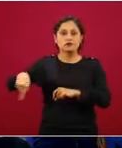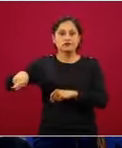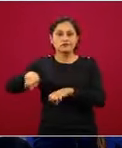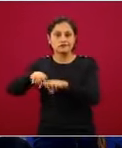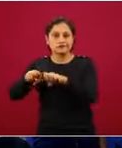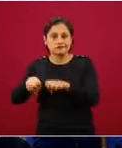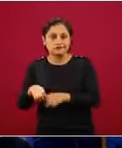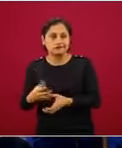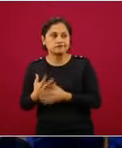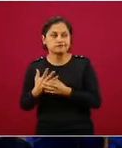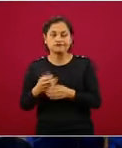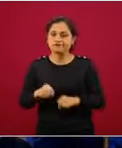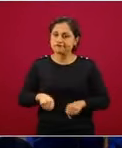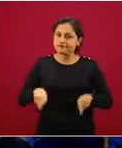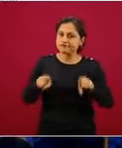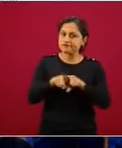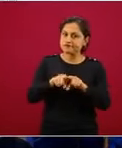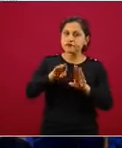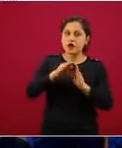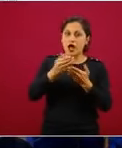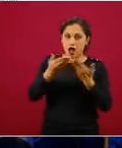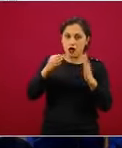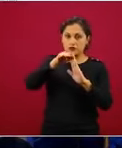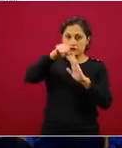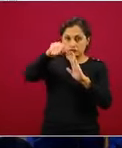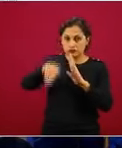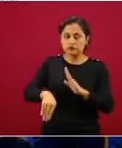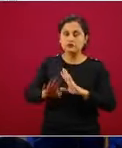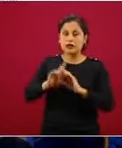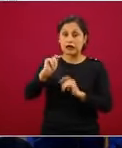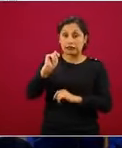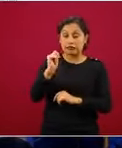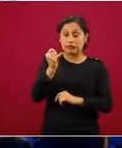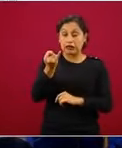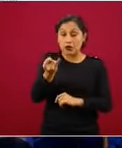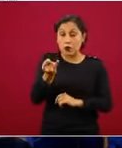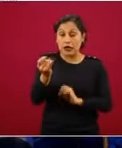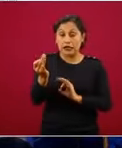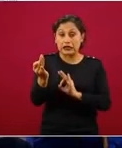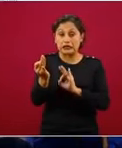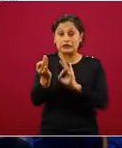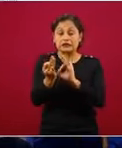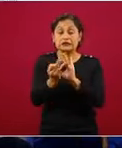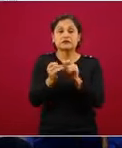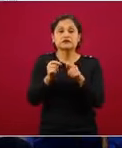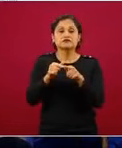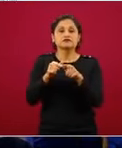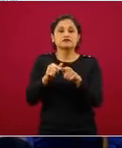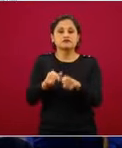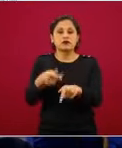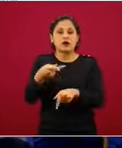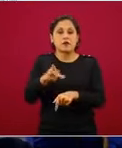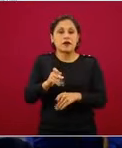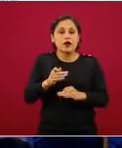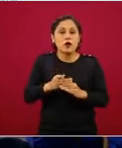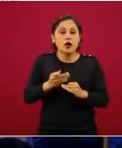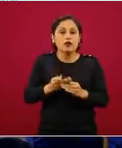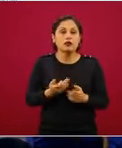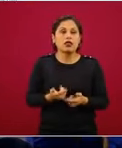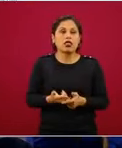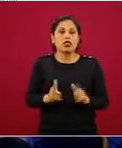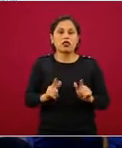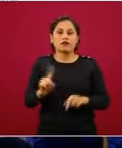tiene una tendencia decreciente. La siguiente, está mucho más cerca Tijuana de llegar a una estabilidad, pero no hay que confiarnos porque